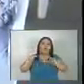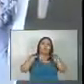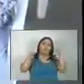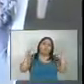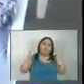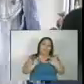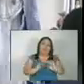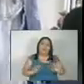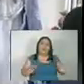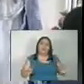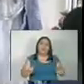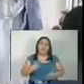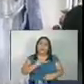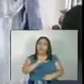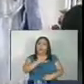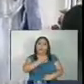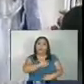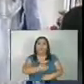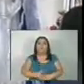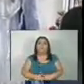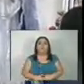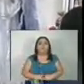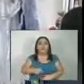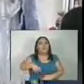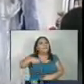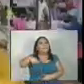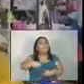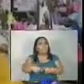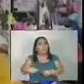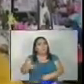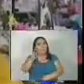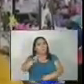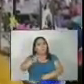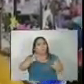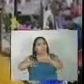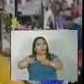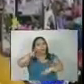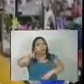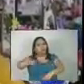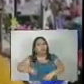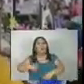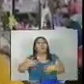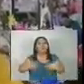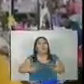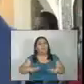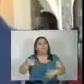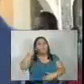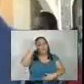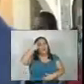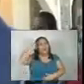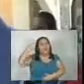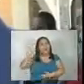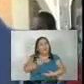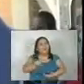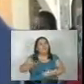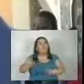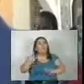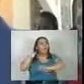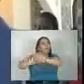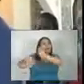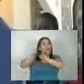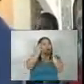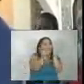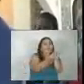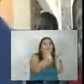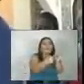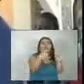niños inocentes. Y es que cada 28 de diciembre se conmemoran a los santos niños inocentes que fueron asesinados tras